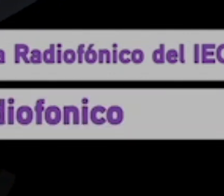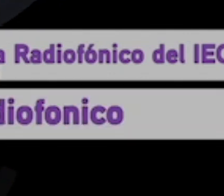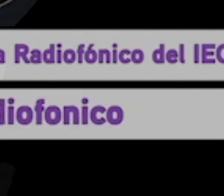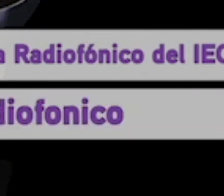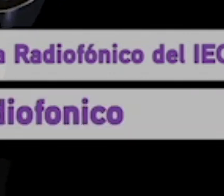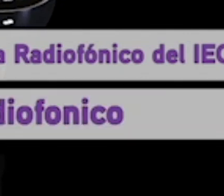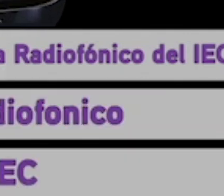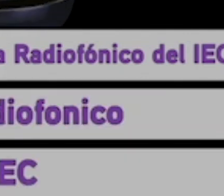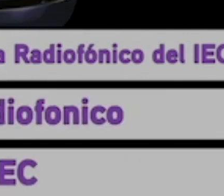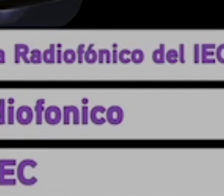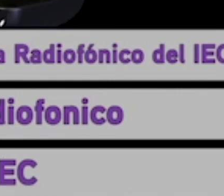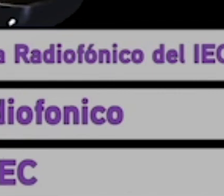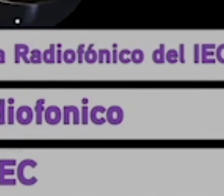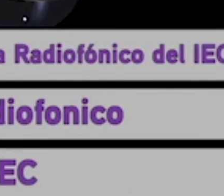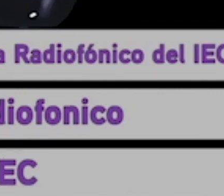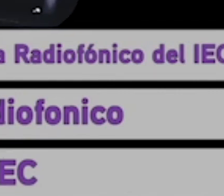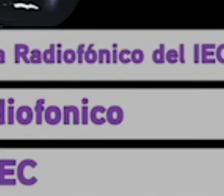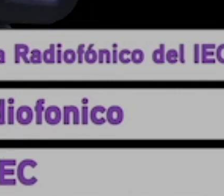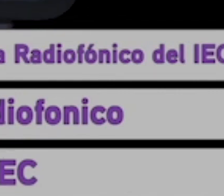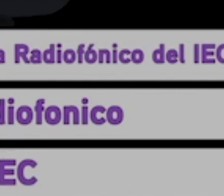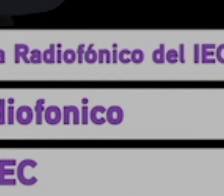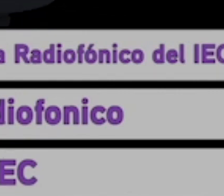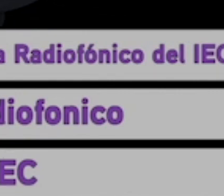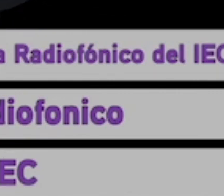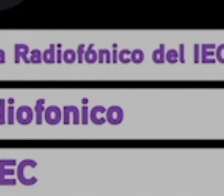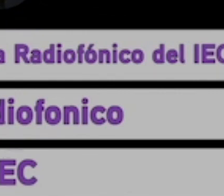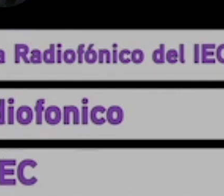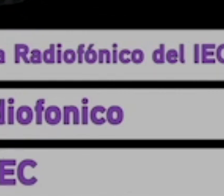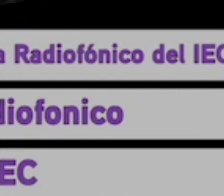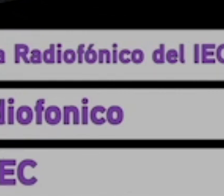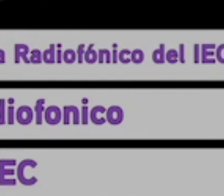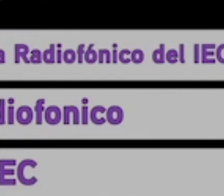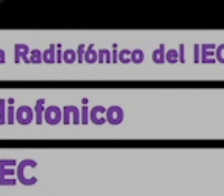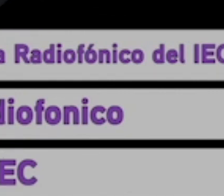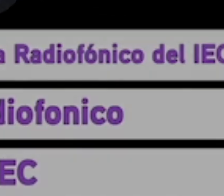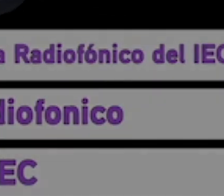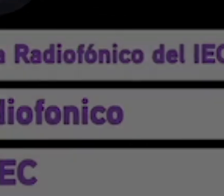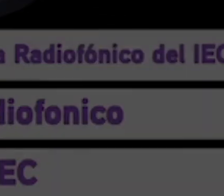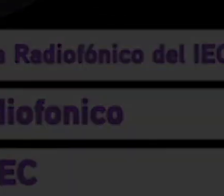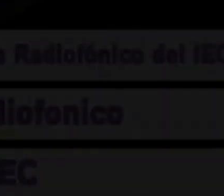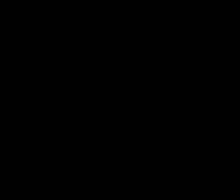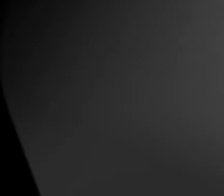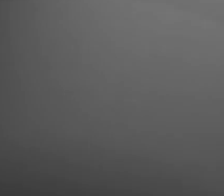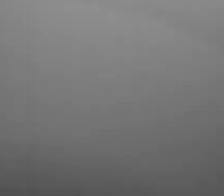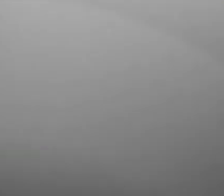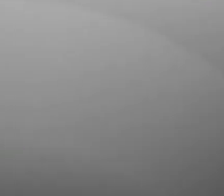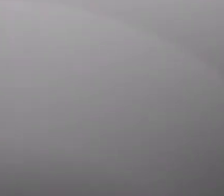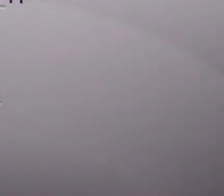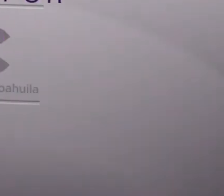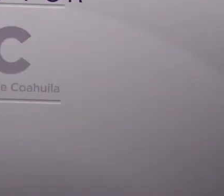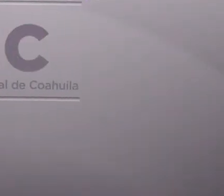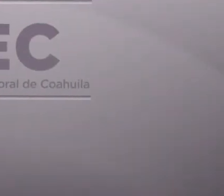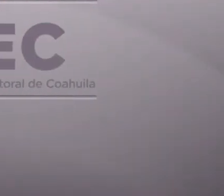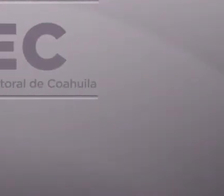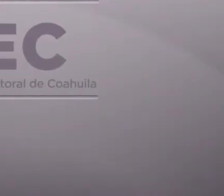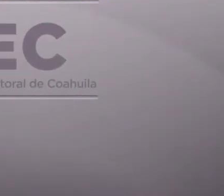programa-radiofónico y en Twitter, laurna-IEC. Queremos tener comunicación con usted. Pásenla muy bien. Hasta la próxima semana.